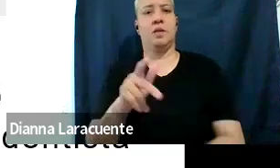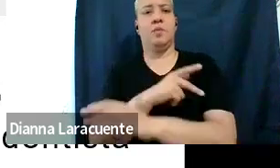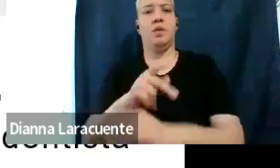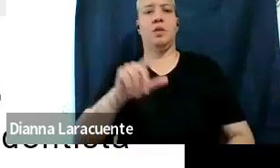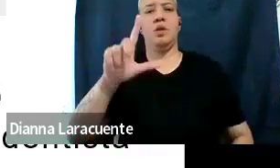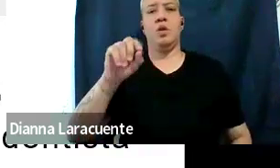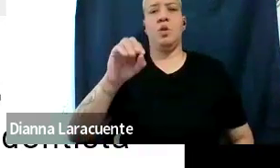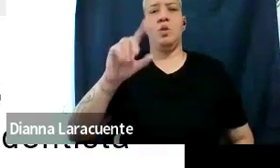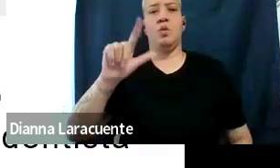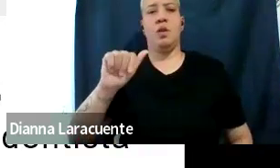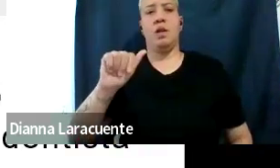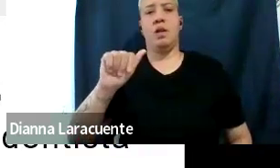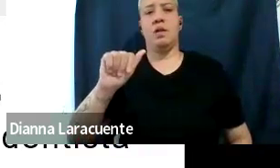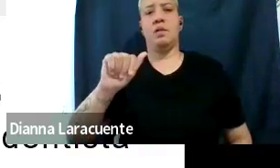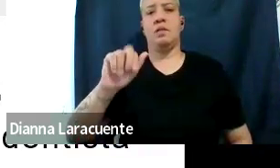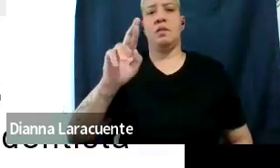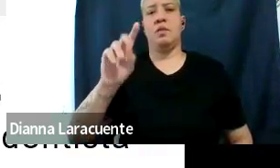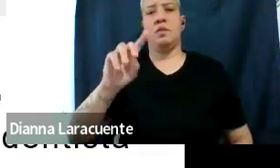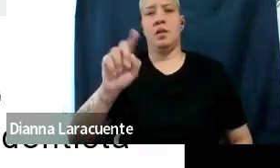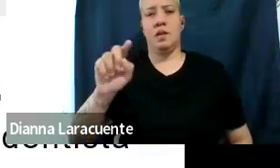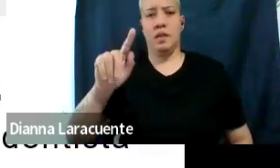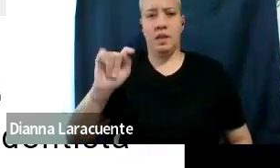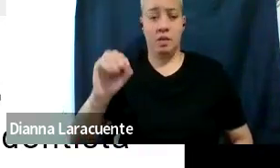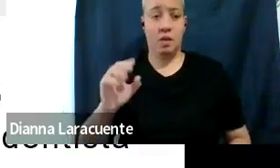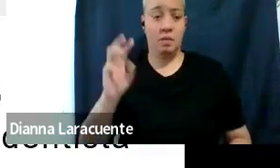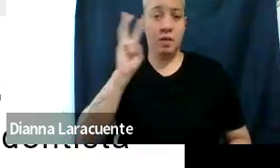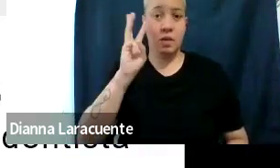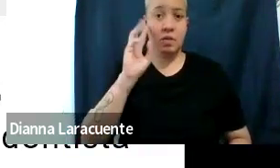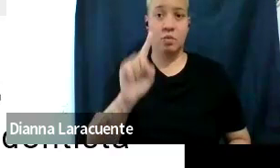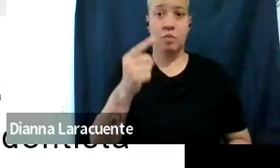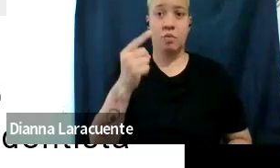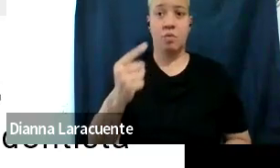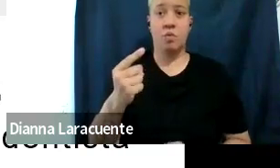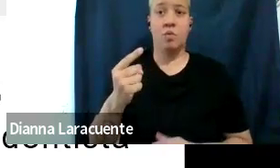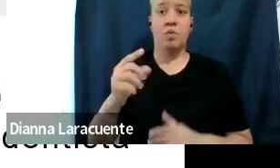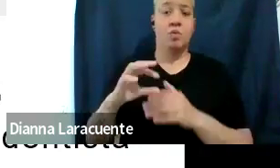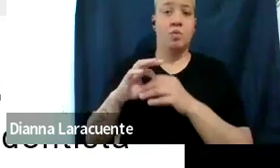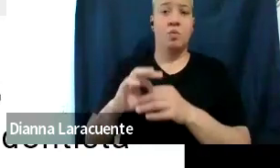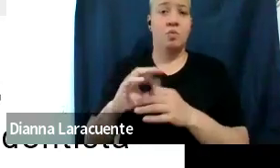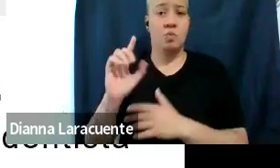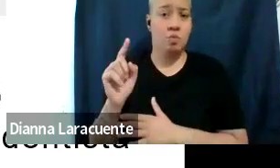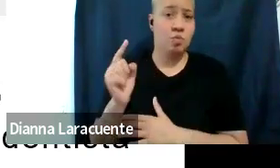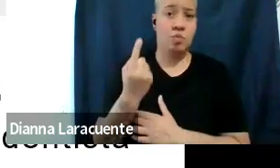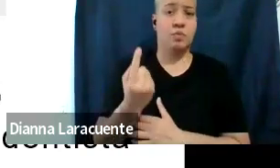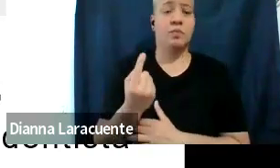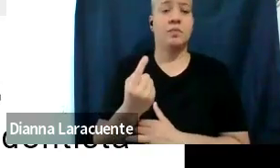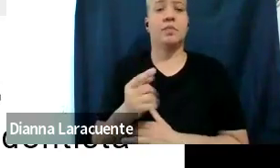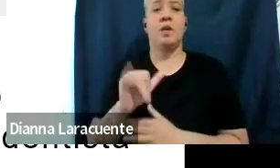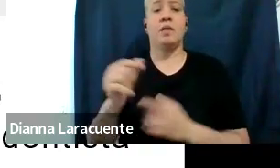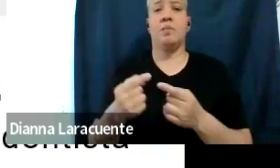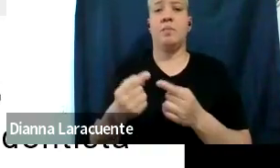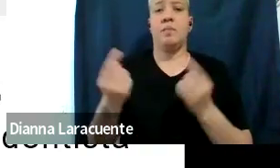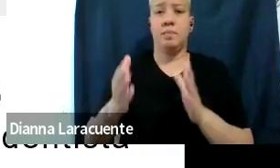Tío, independentista desde La Habana. Aquí vamos a ver testimonios no de sus correligionarios meramente, aquí vamos a ir a sus